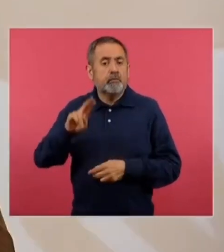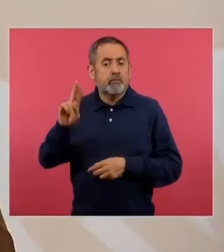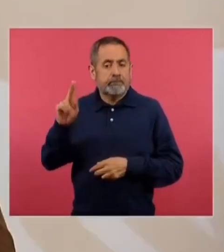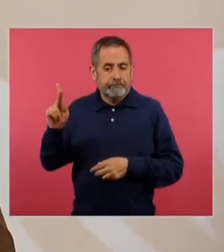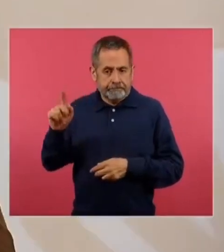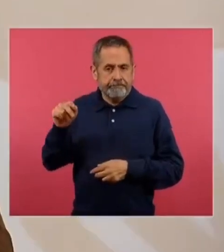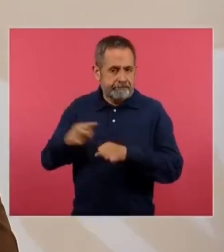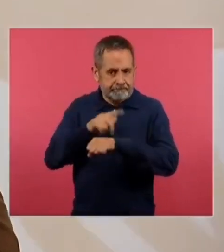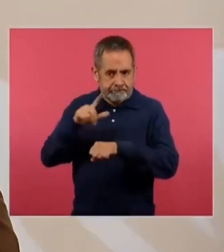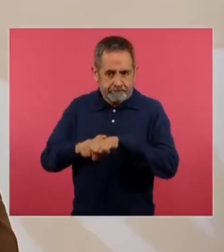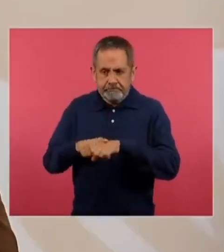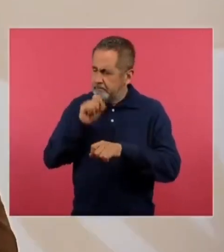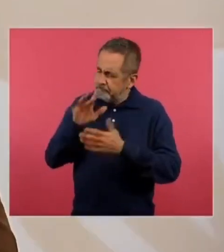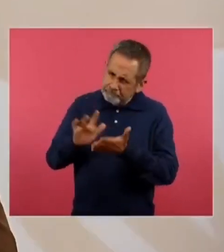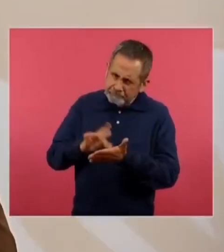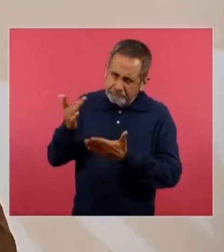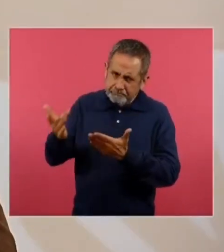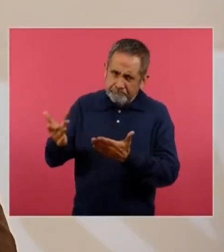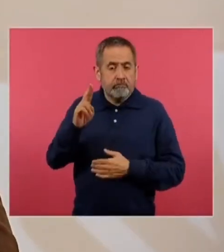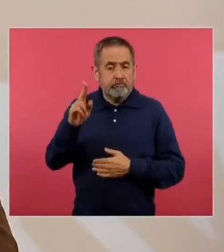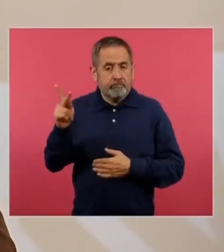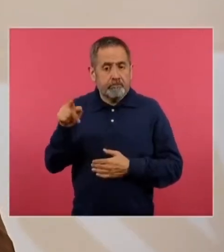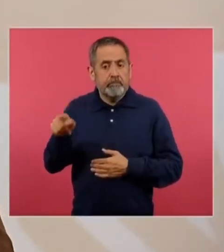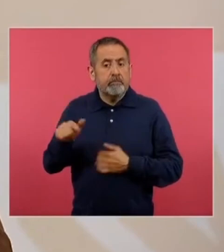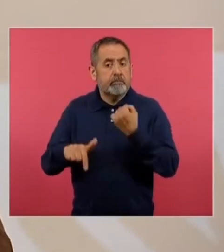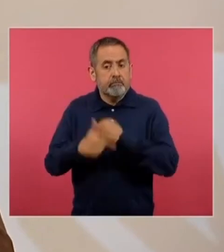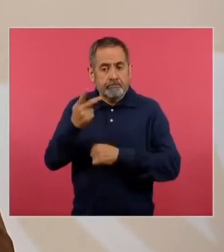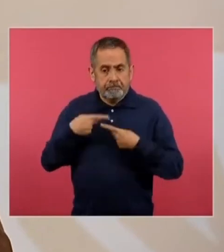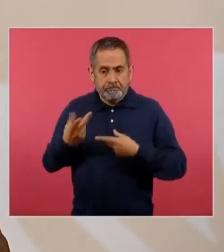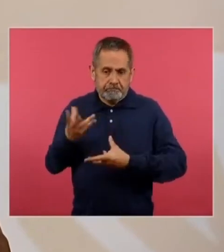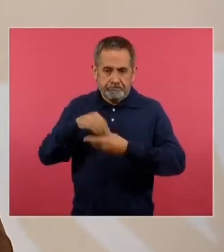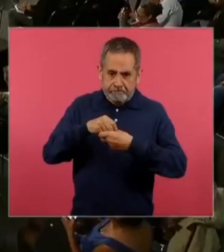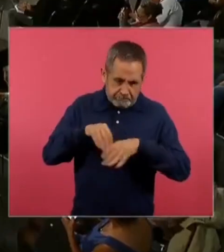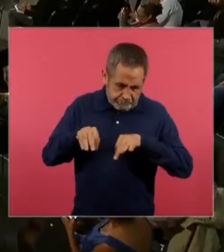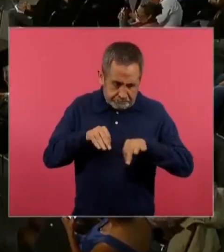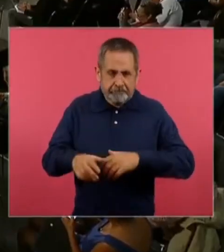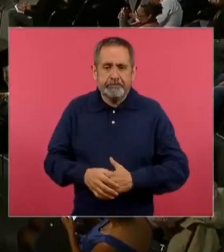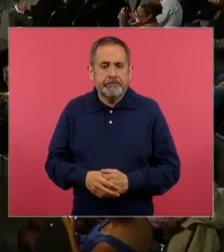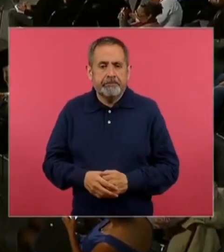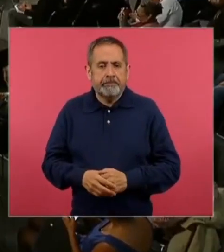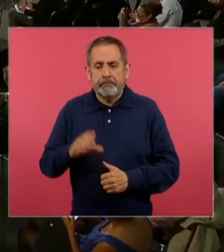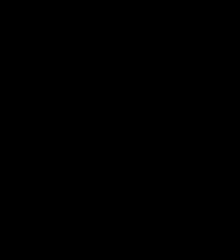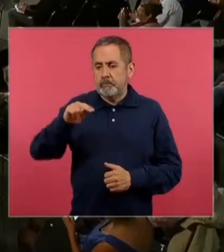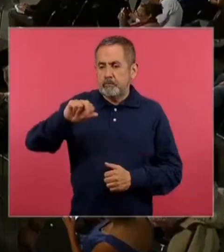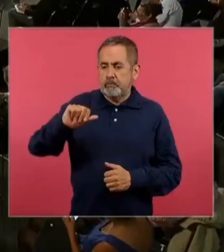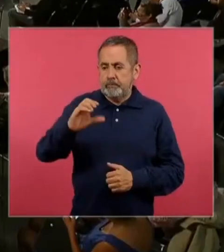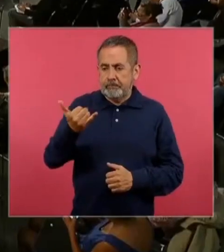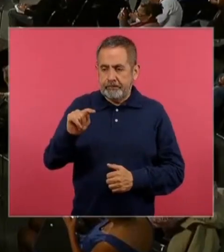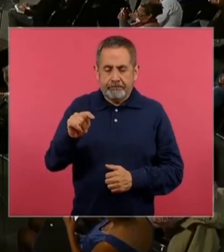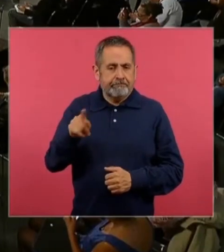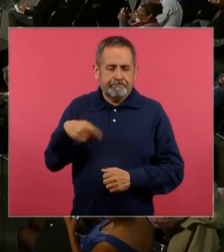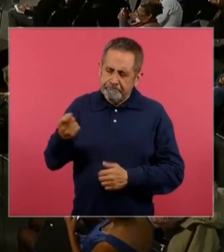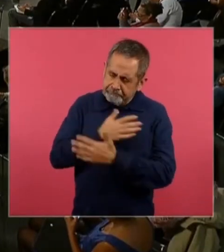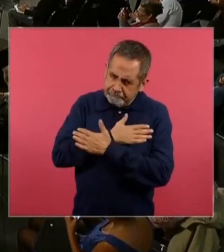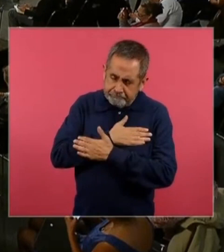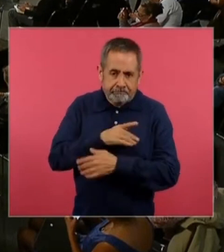Pedagógica Nacional, que también le agradecemos mucho a la pedagógica, 12 personas se integraron. Del CONACYT, un abrazo al